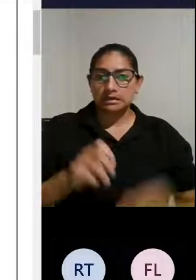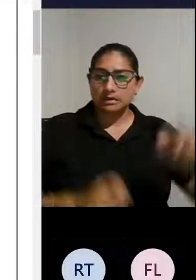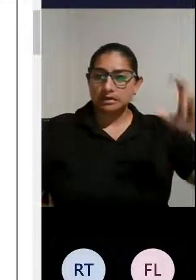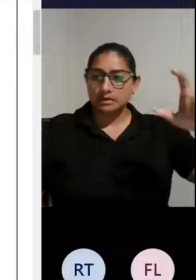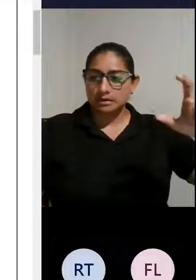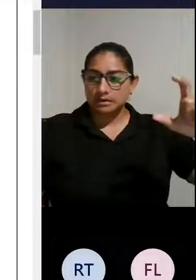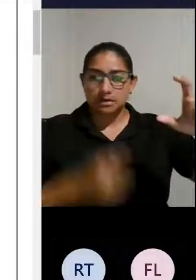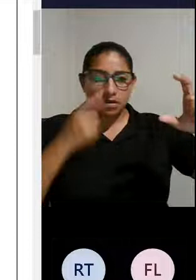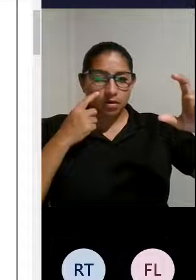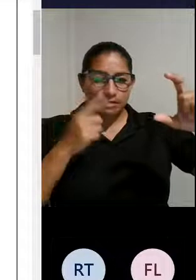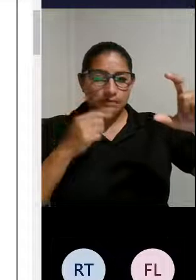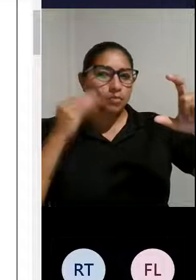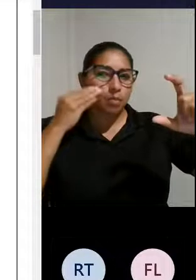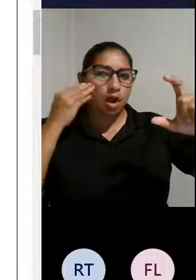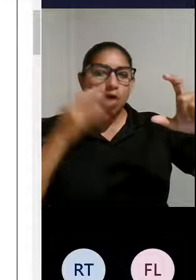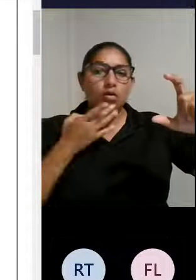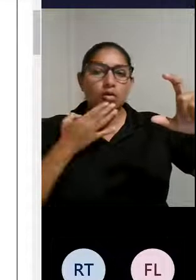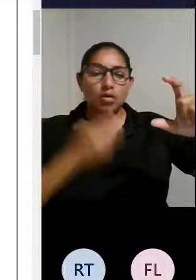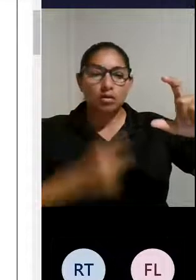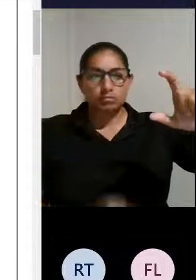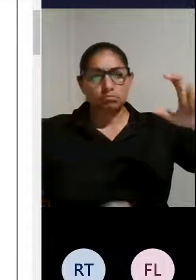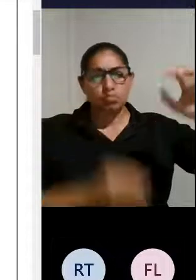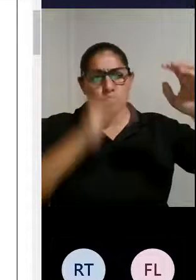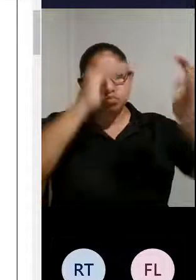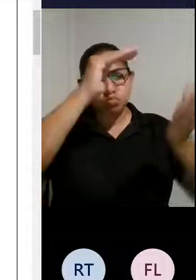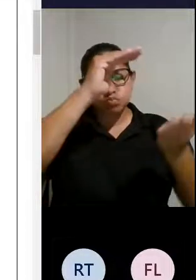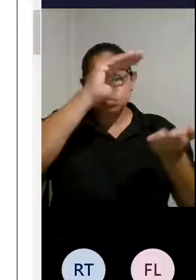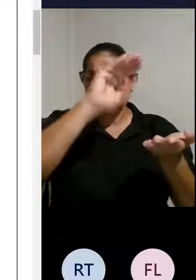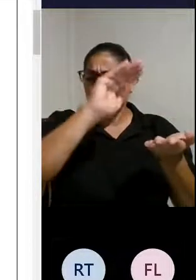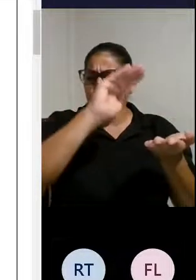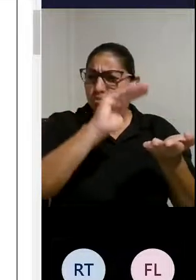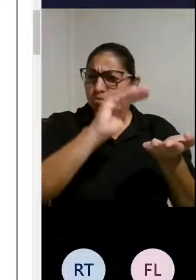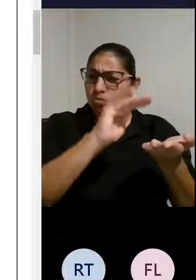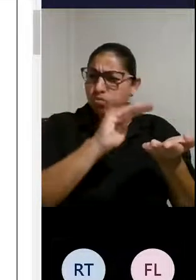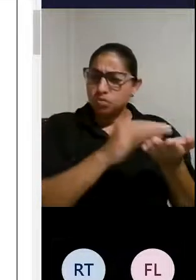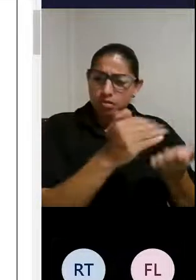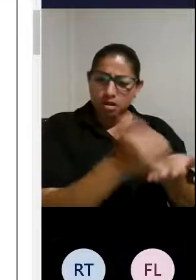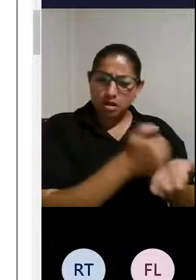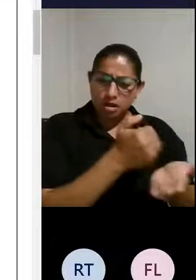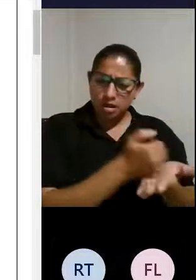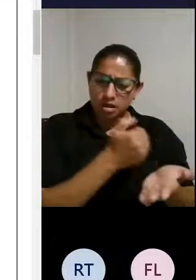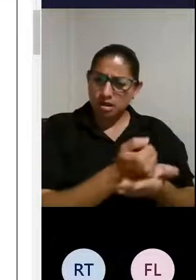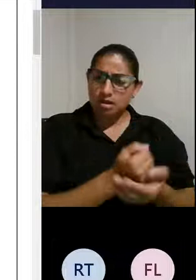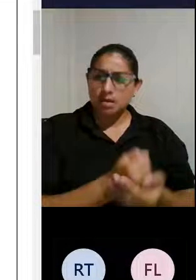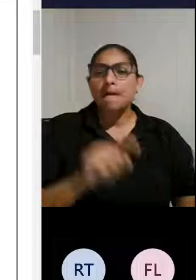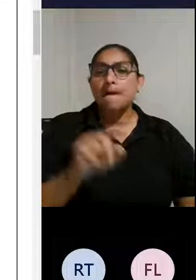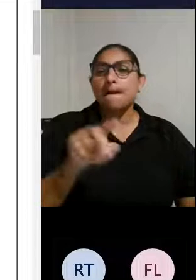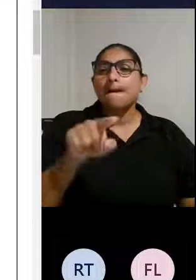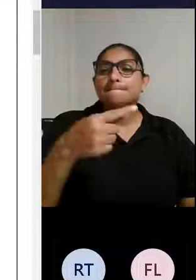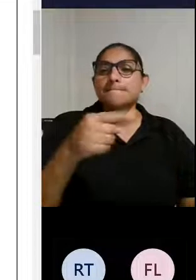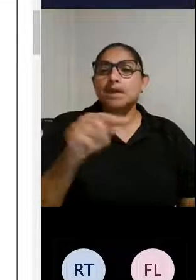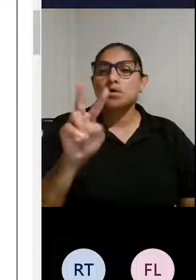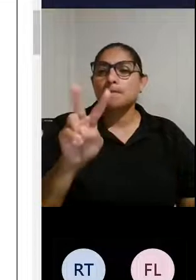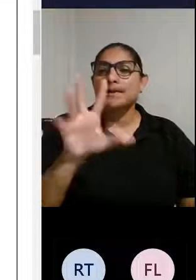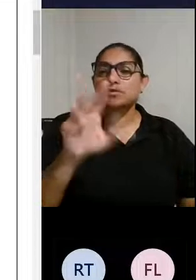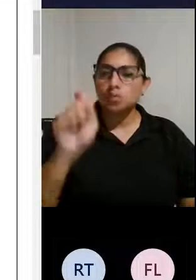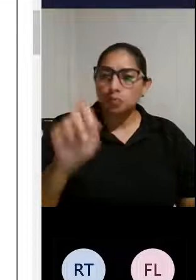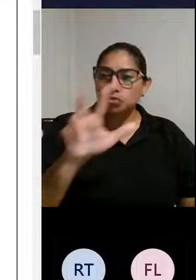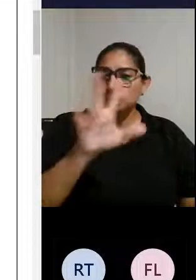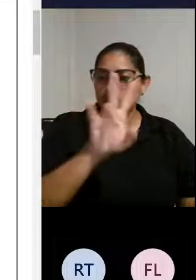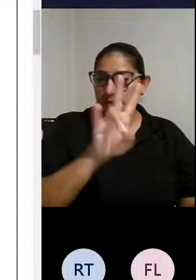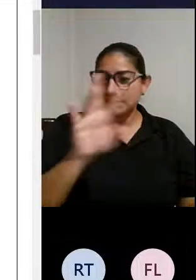ejemplo. Entonces hay una disminución en los ingresos de menos 25.76